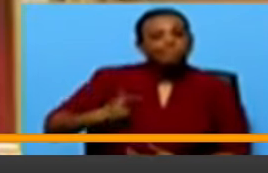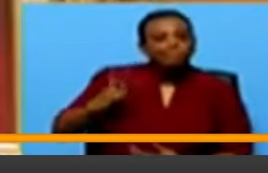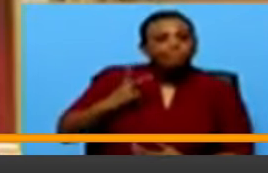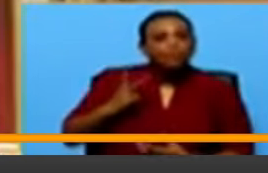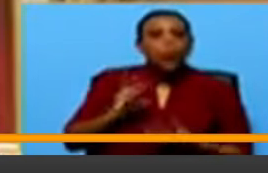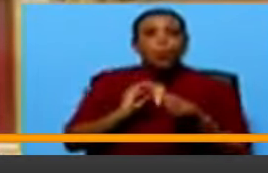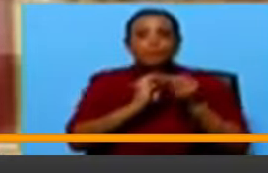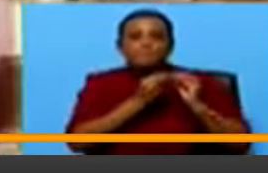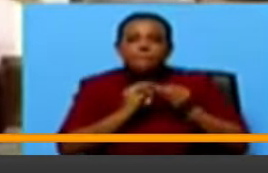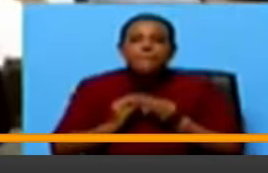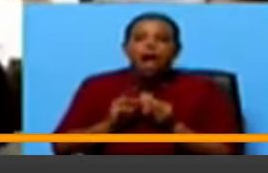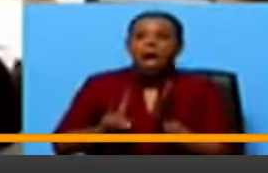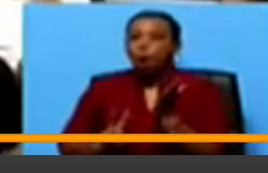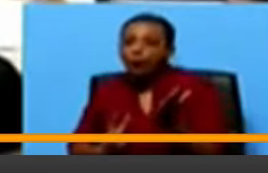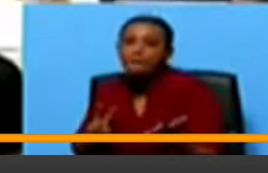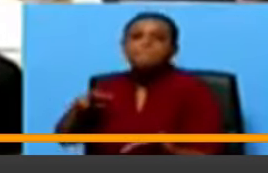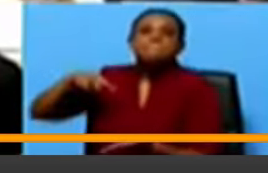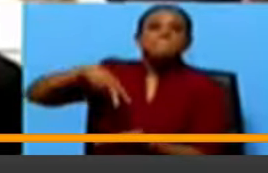reponernos,